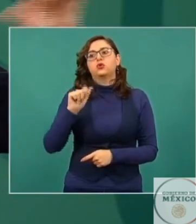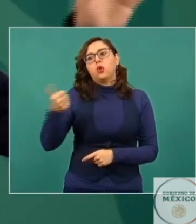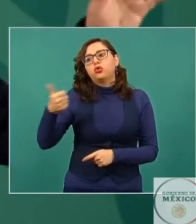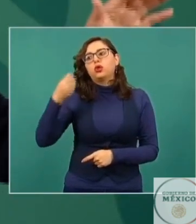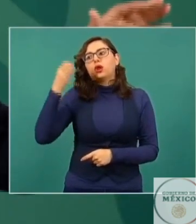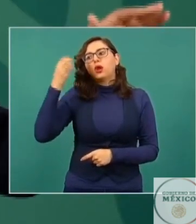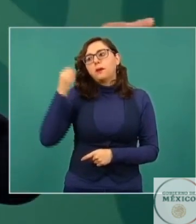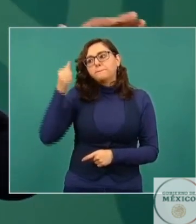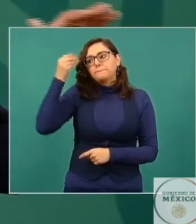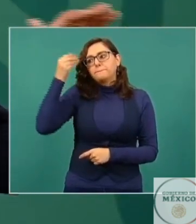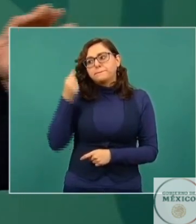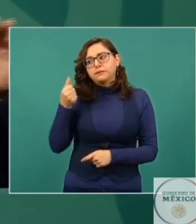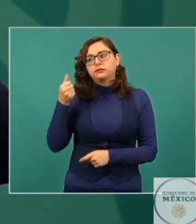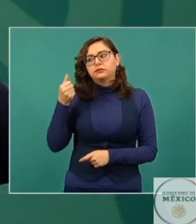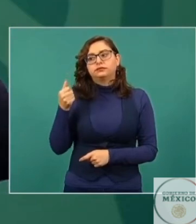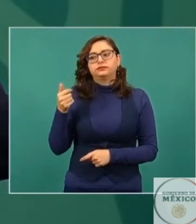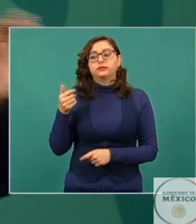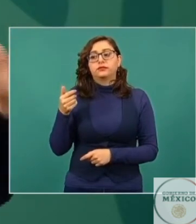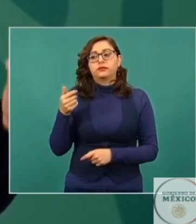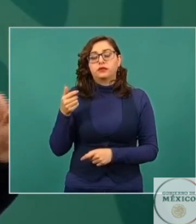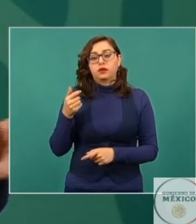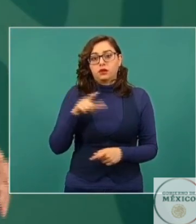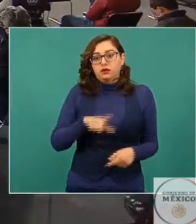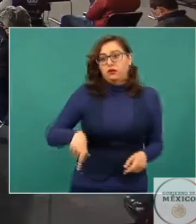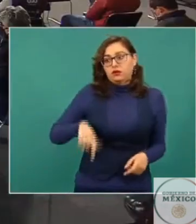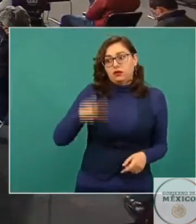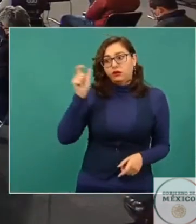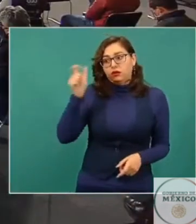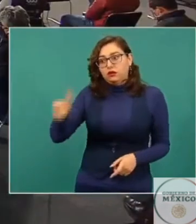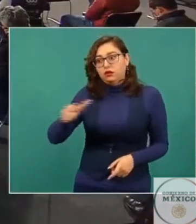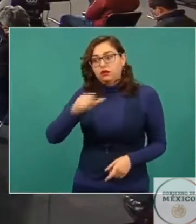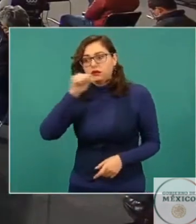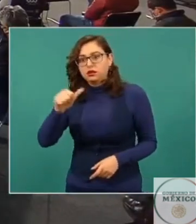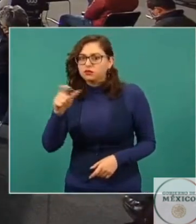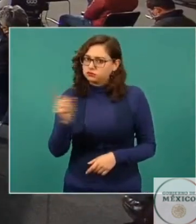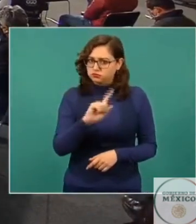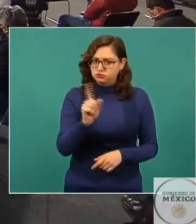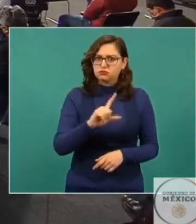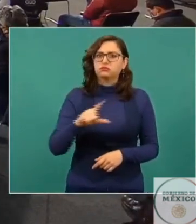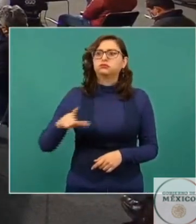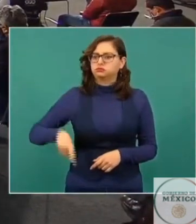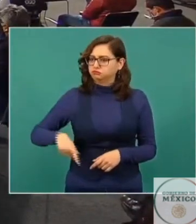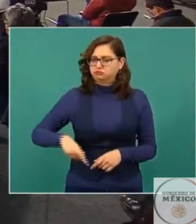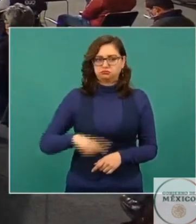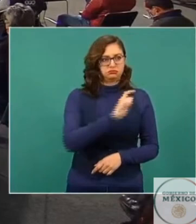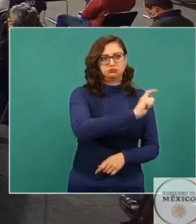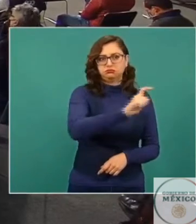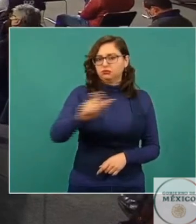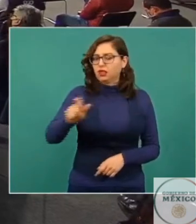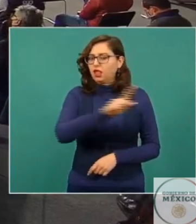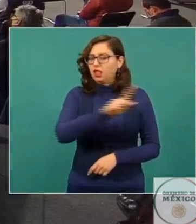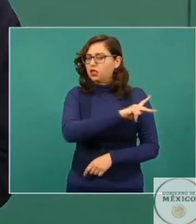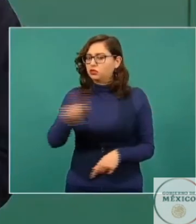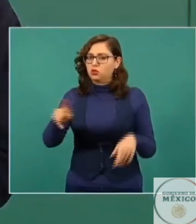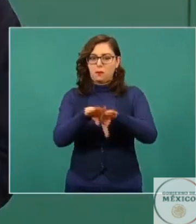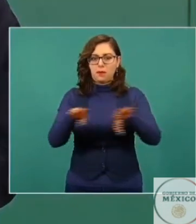robar. Hoy todos sabemos cómo Lorenzo Córdoba tumba la revocación de mandato.